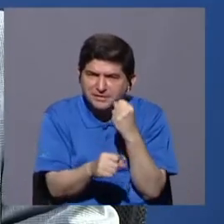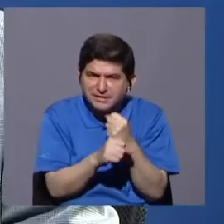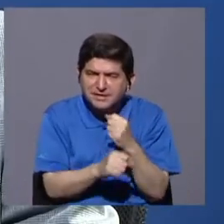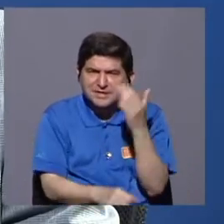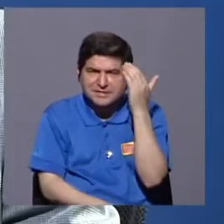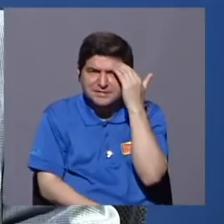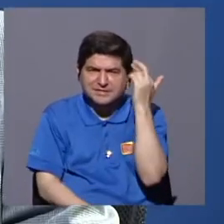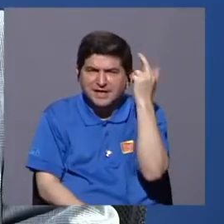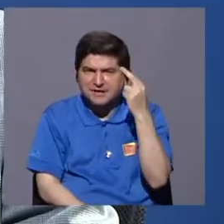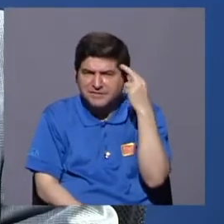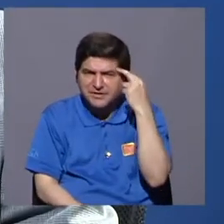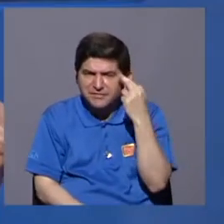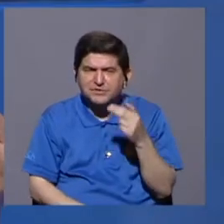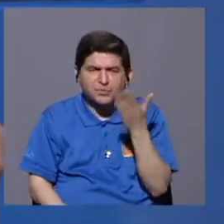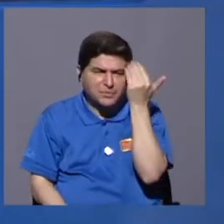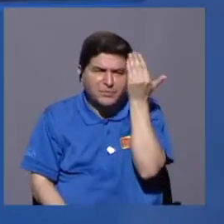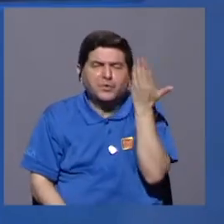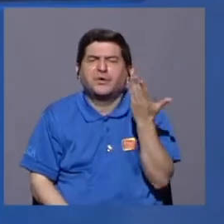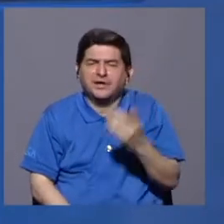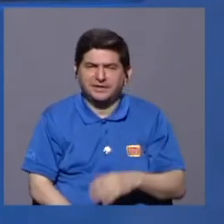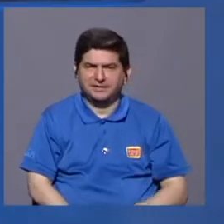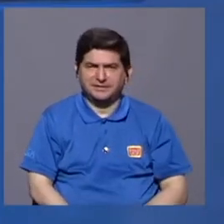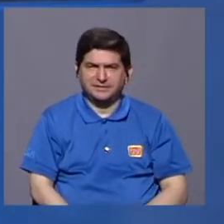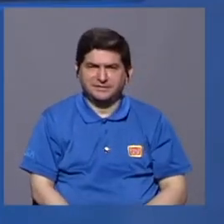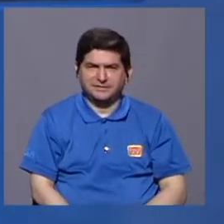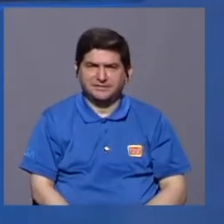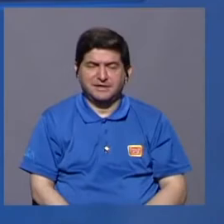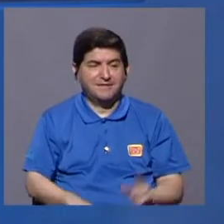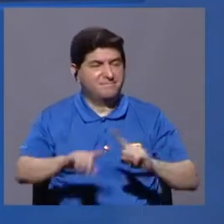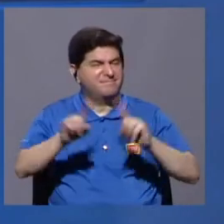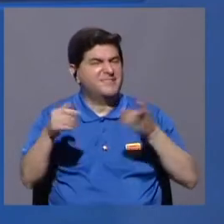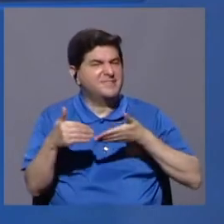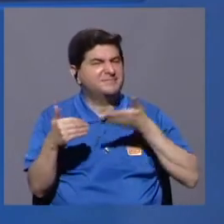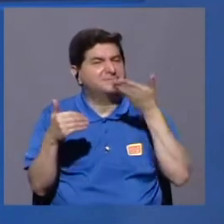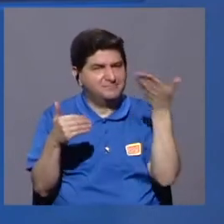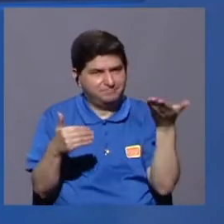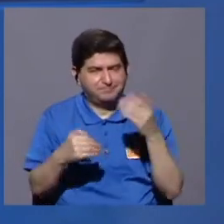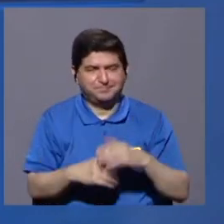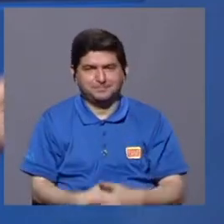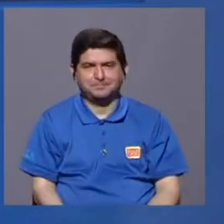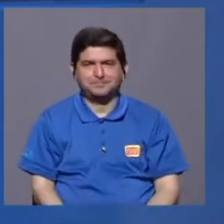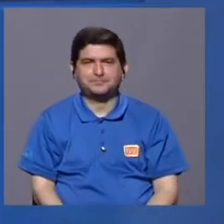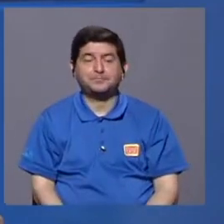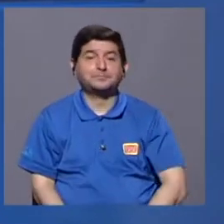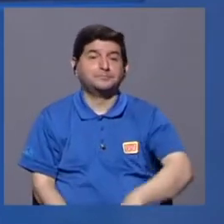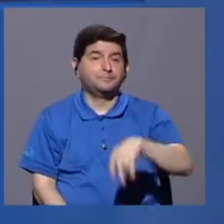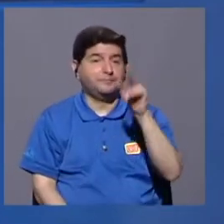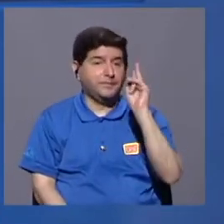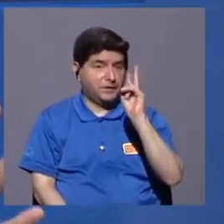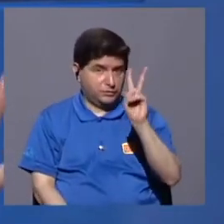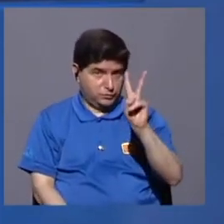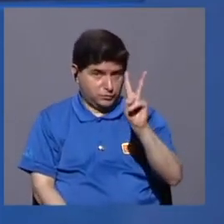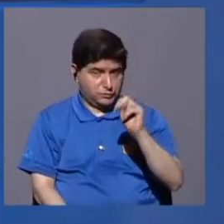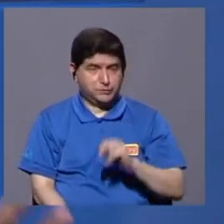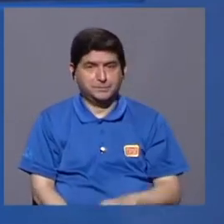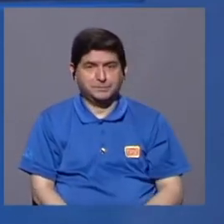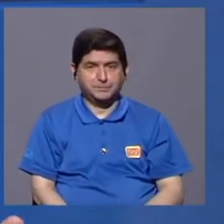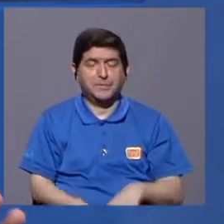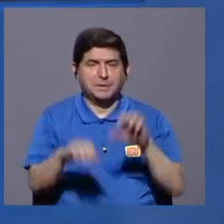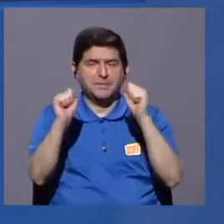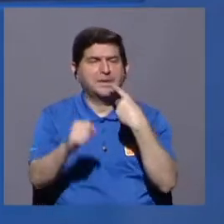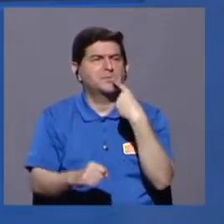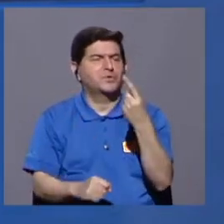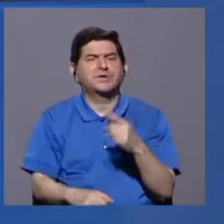origen de esa alta tasa de suicidio? Ahí pues, es por muchas cosas. Dos de ellas, para ser